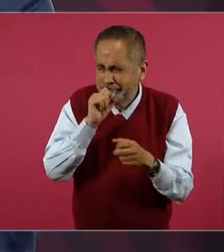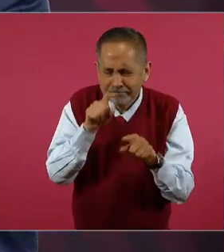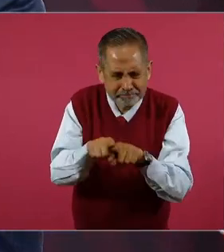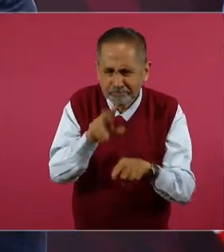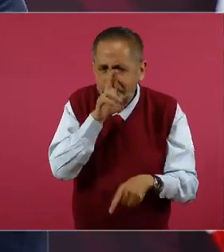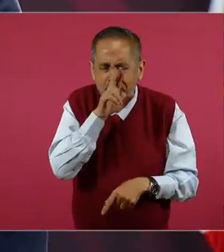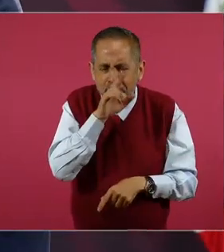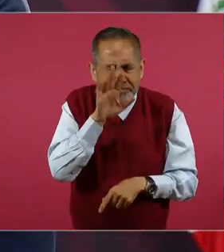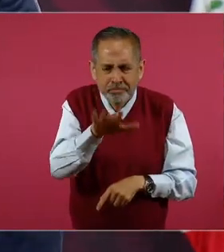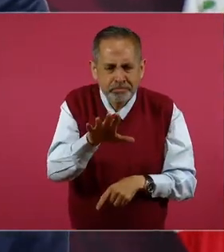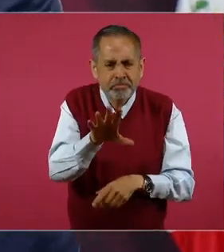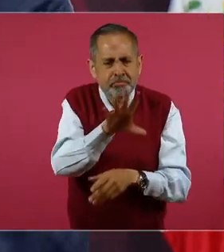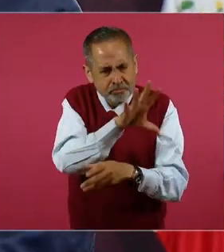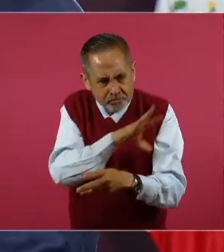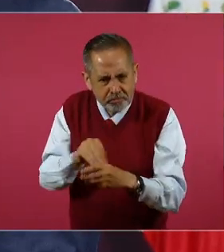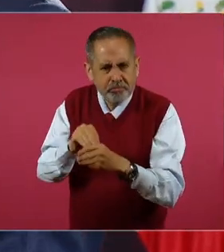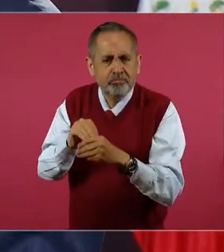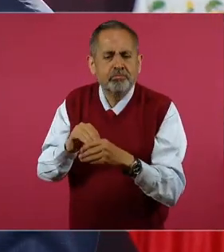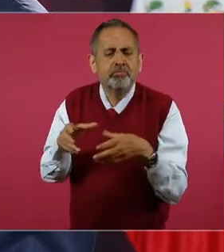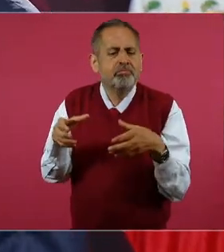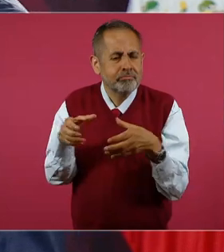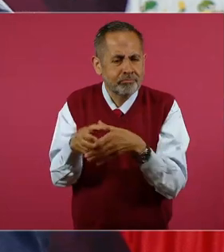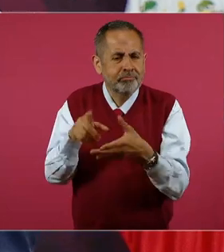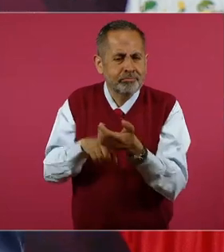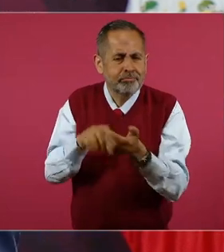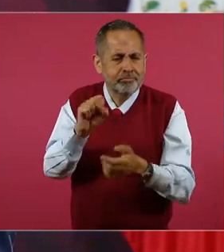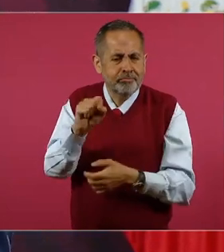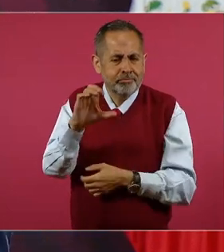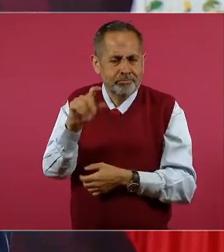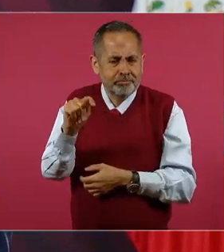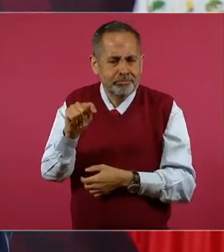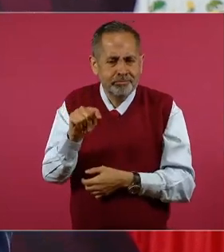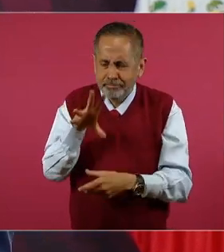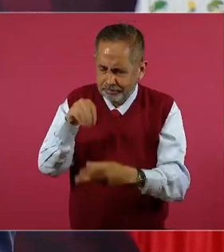Van a tener